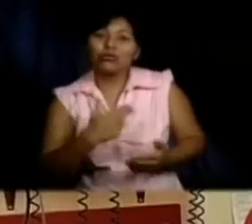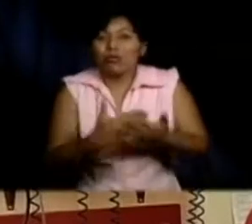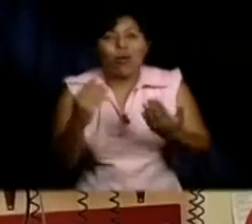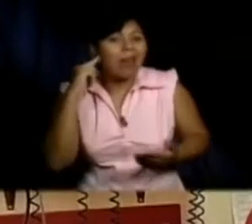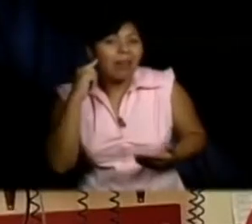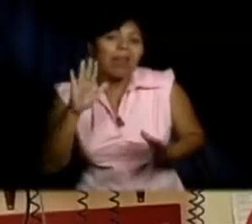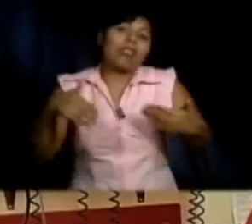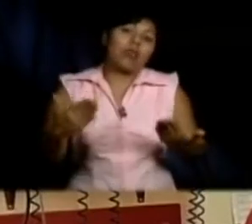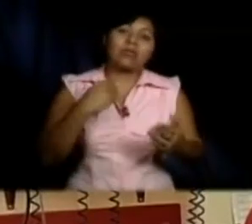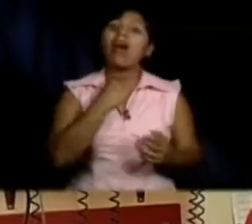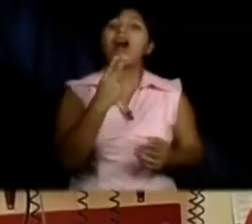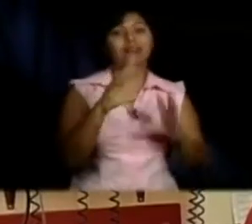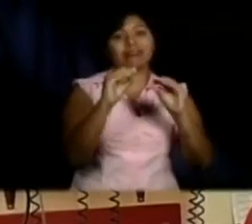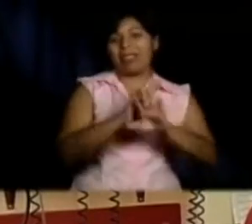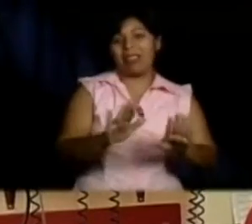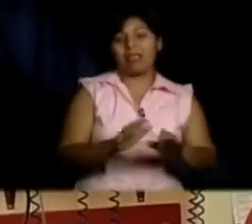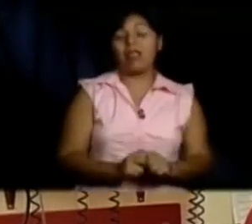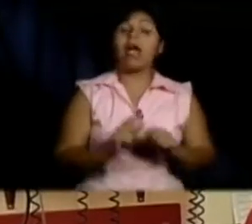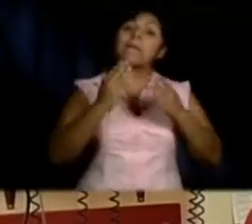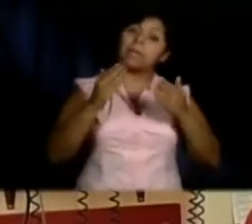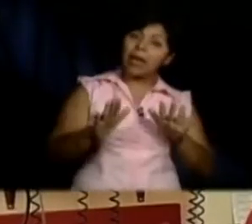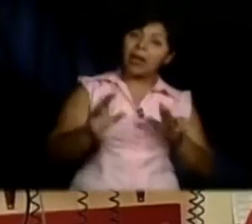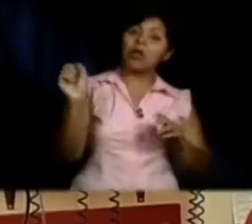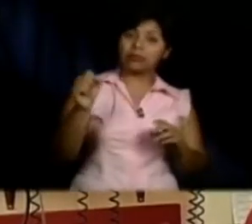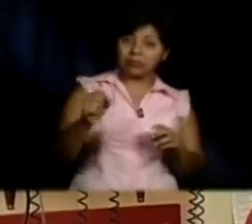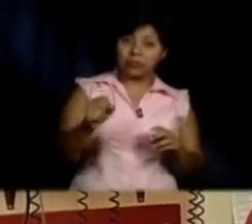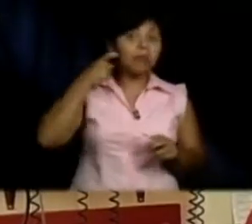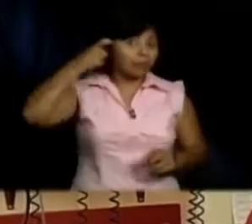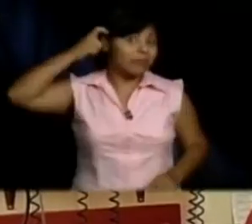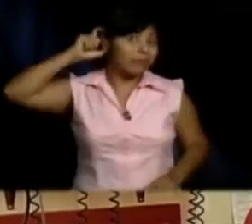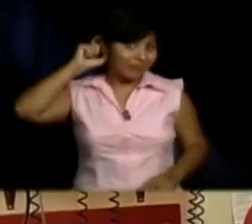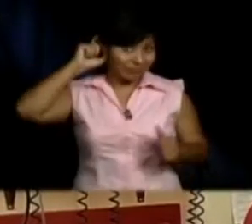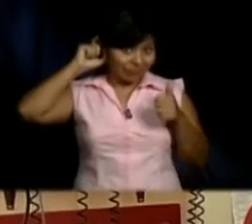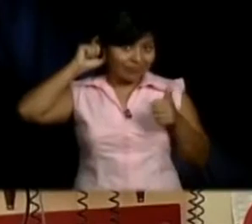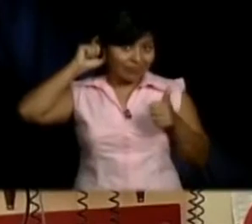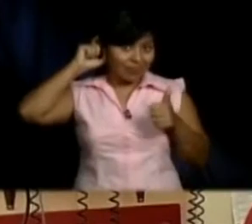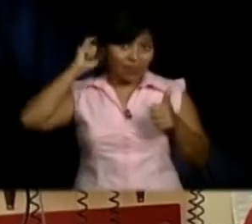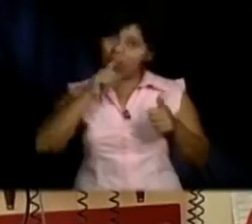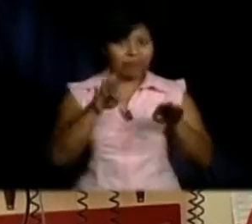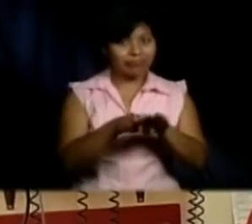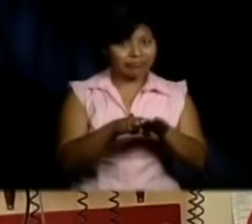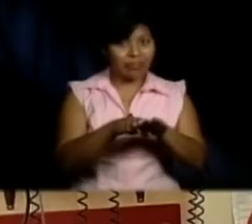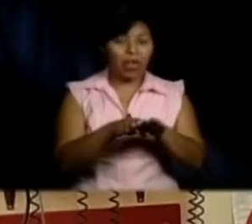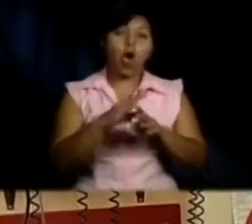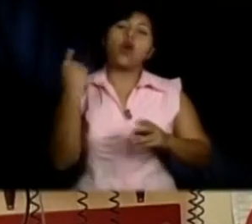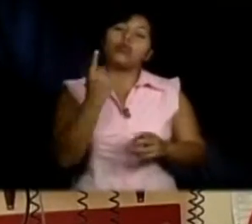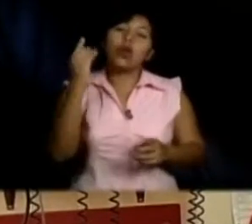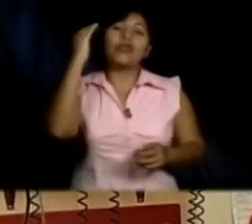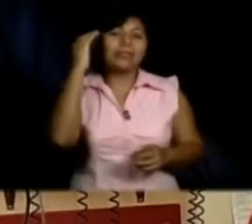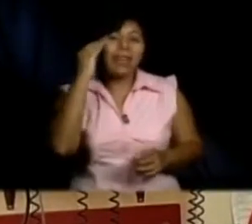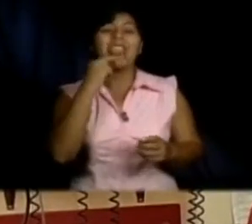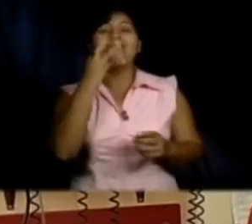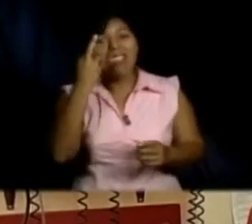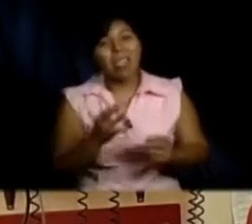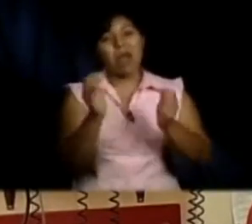pero si su aparato fonoarticulador está bien, no son mudos. Solo si se sabe que realmente tiene